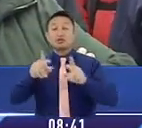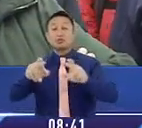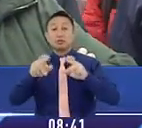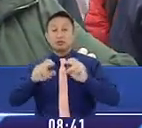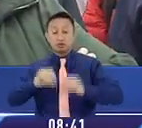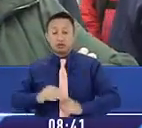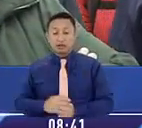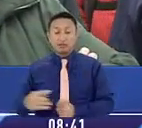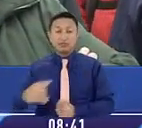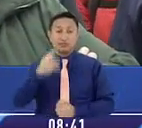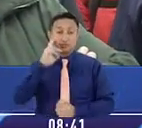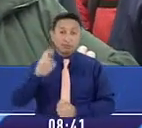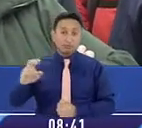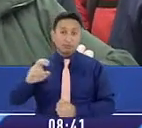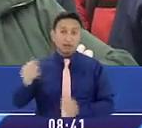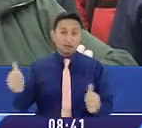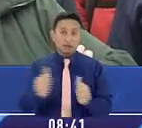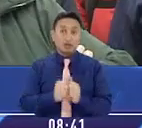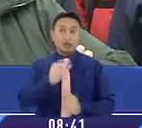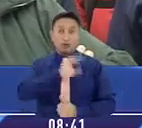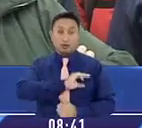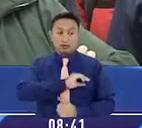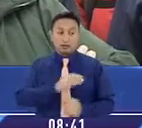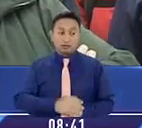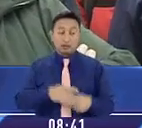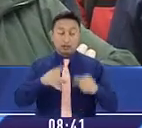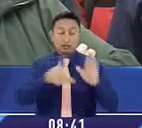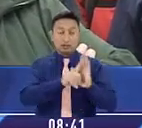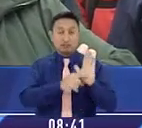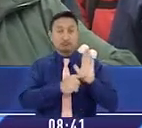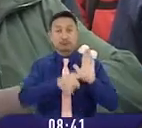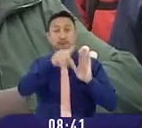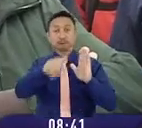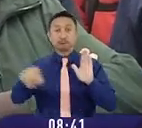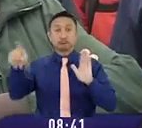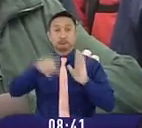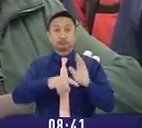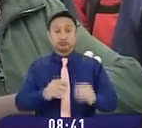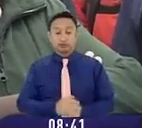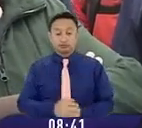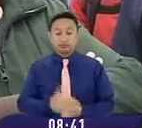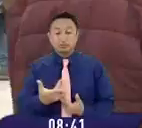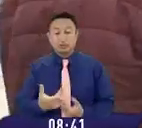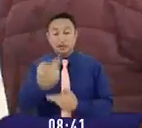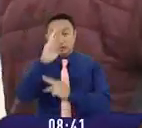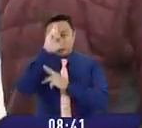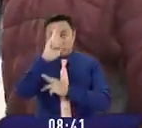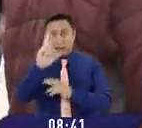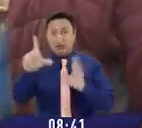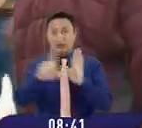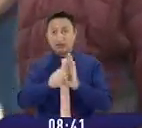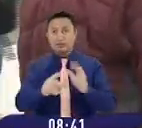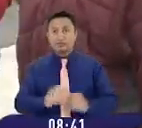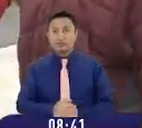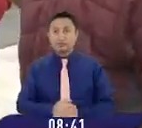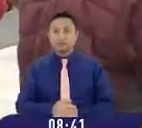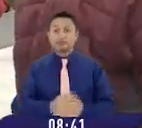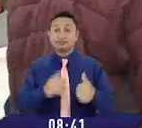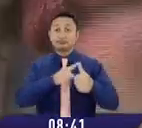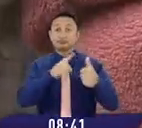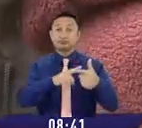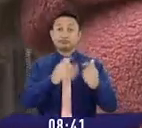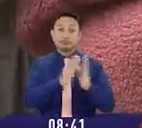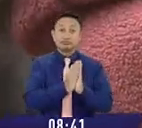salvoconductos a través de los municipios y eso está fuera de la ley. Lo que queremos nosotros es el respeto a la ley. Además de estos 2 pedidos,